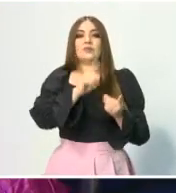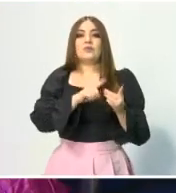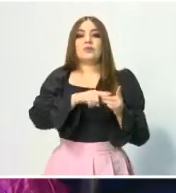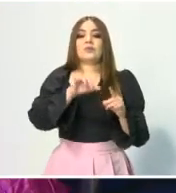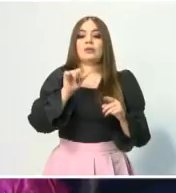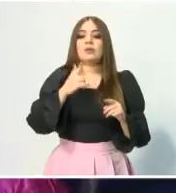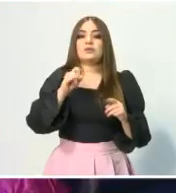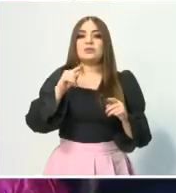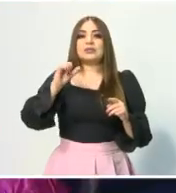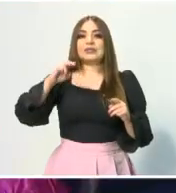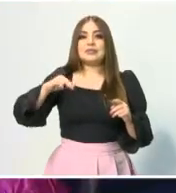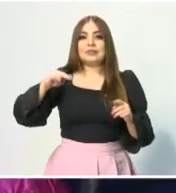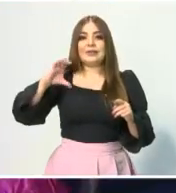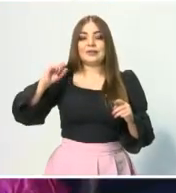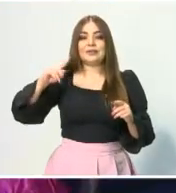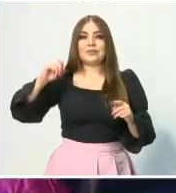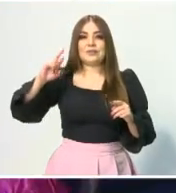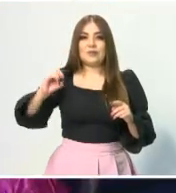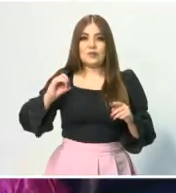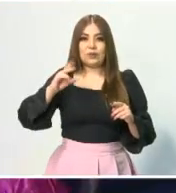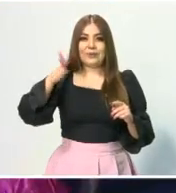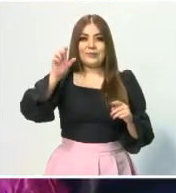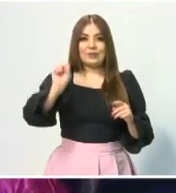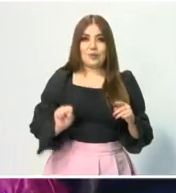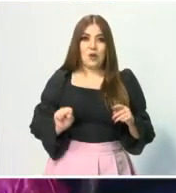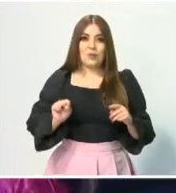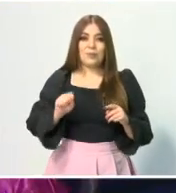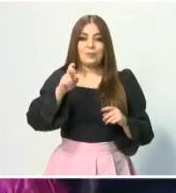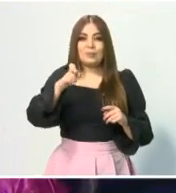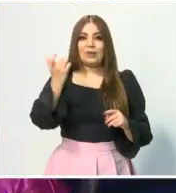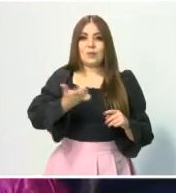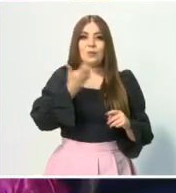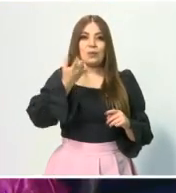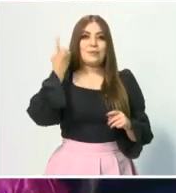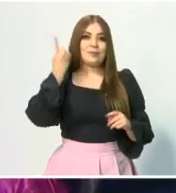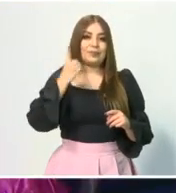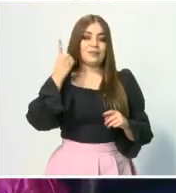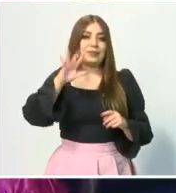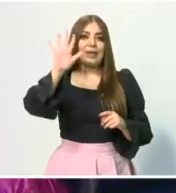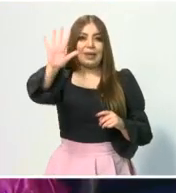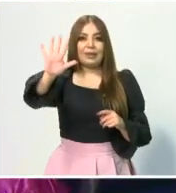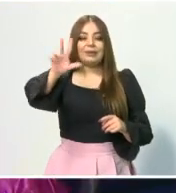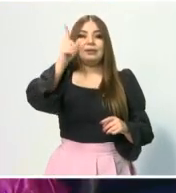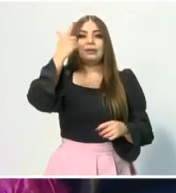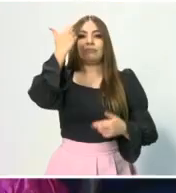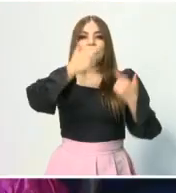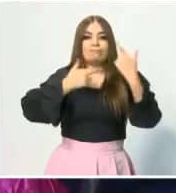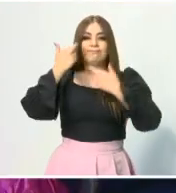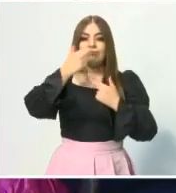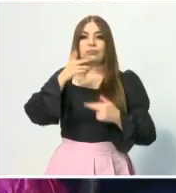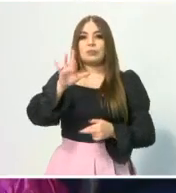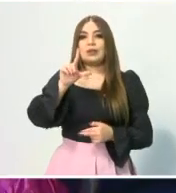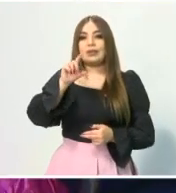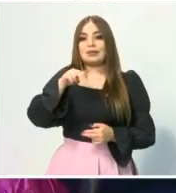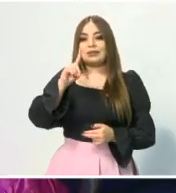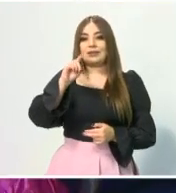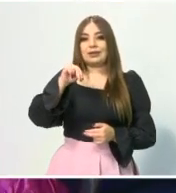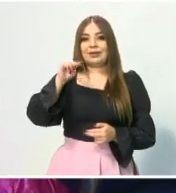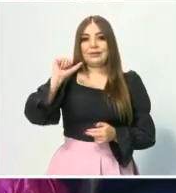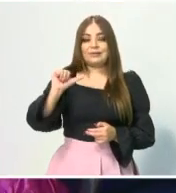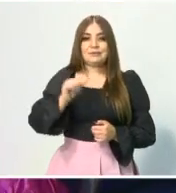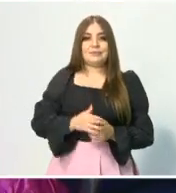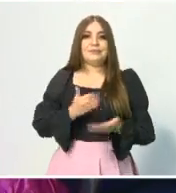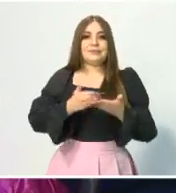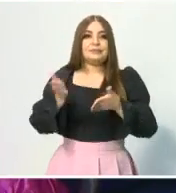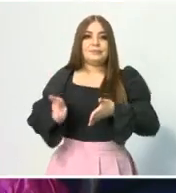Castro, 914 Sur, en Gómez Palacio, Durango. Laboratorios DNA Diagnóstica. Ahora